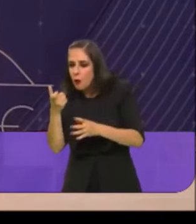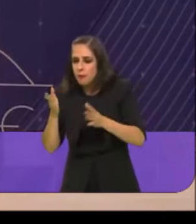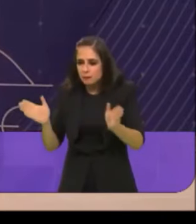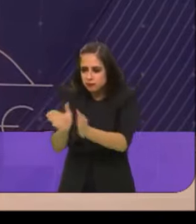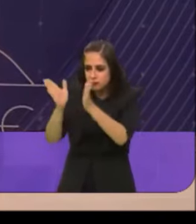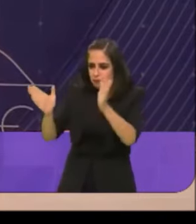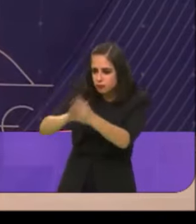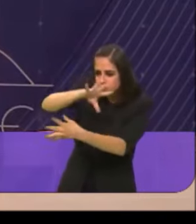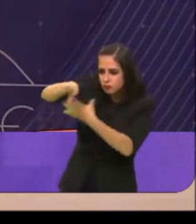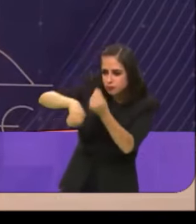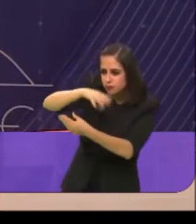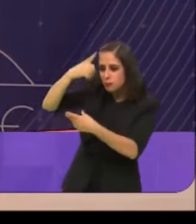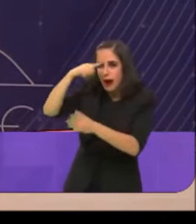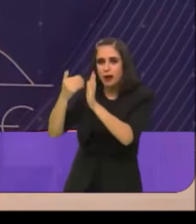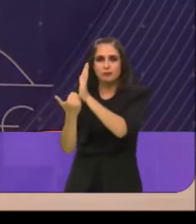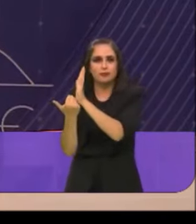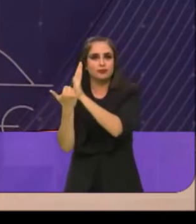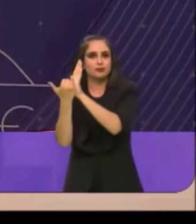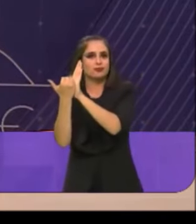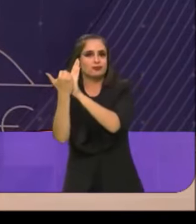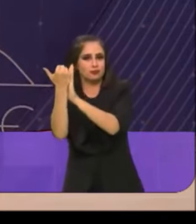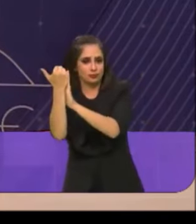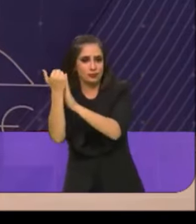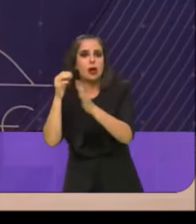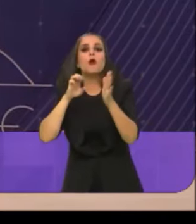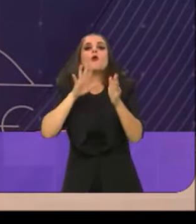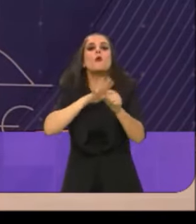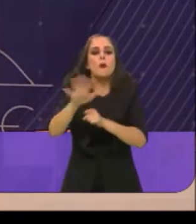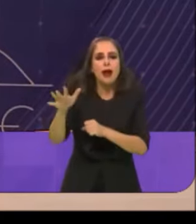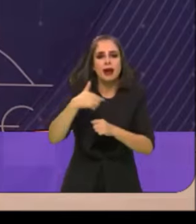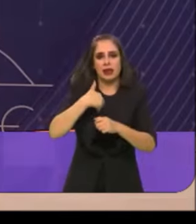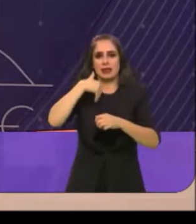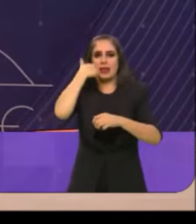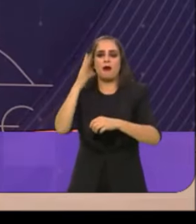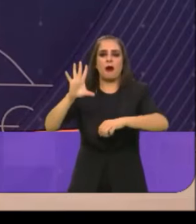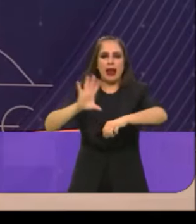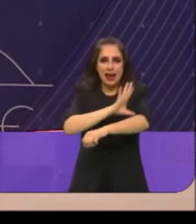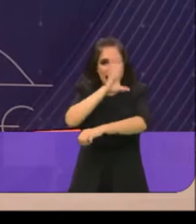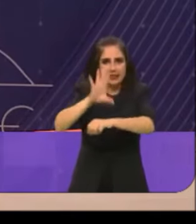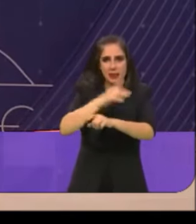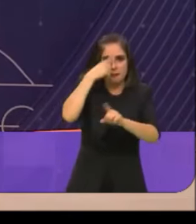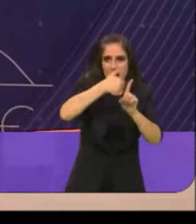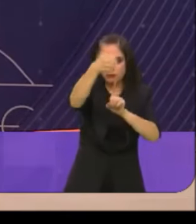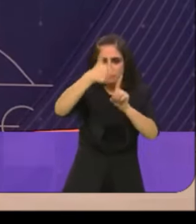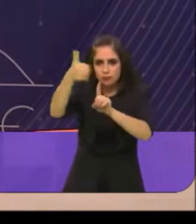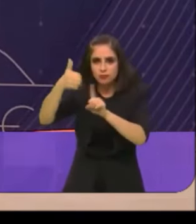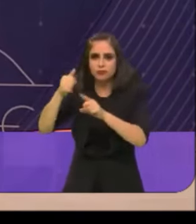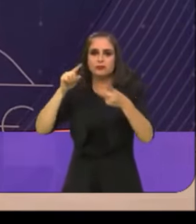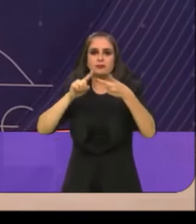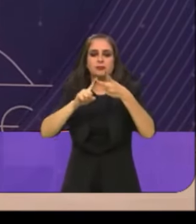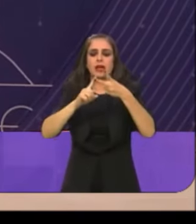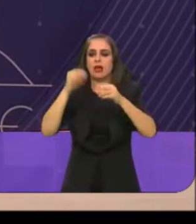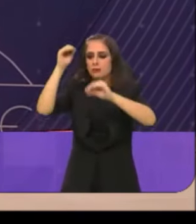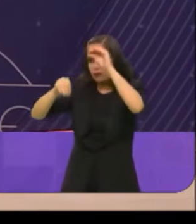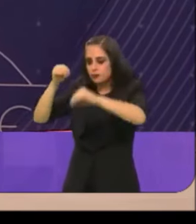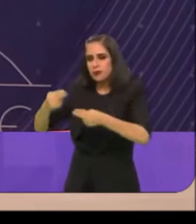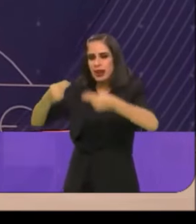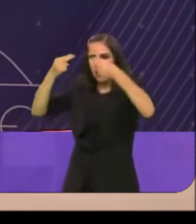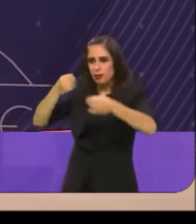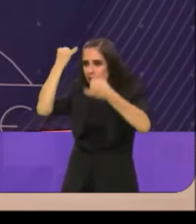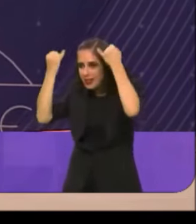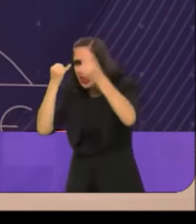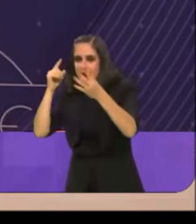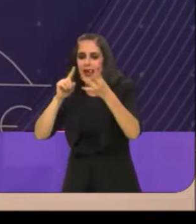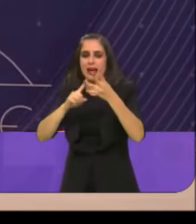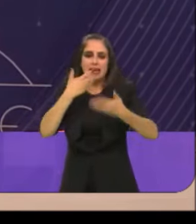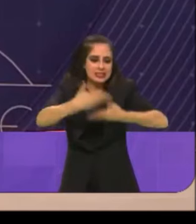atención y porque los otros contendientes lo voltearan a ver pero todos sabemos que la competencia solo es